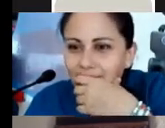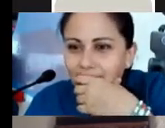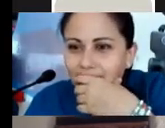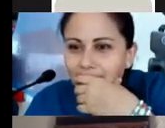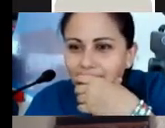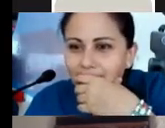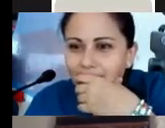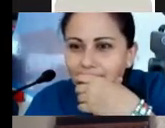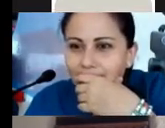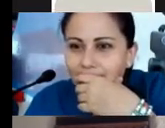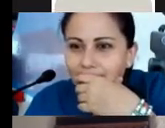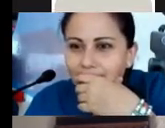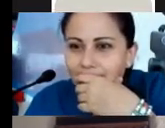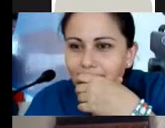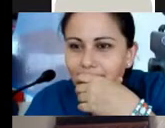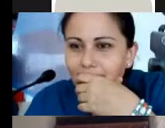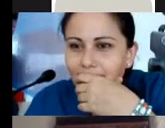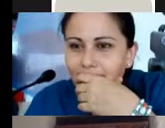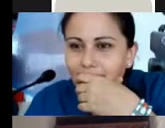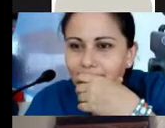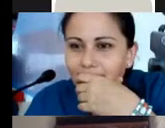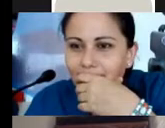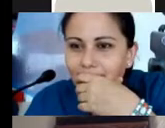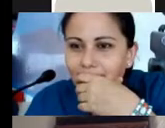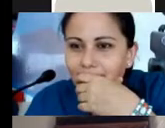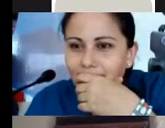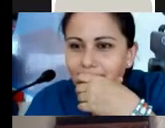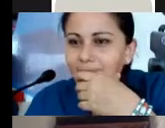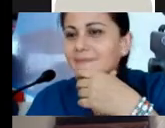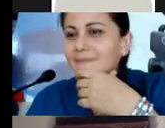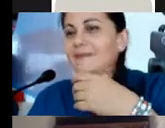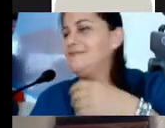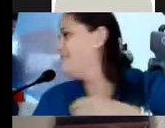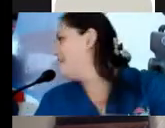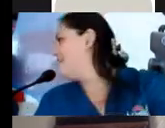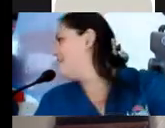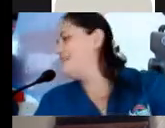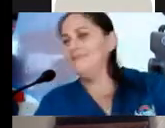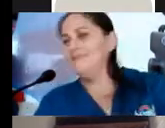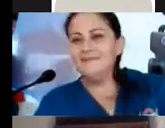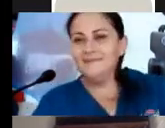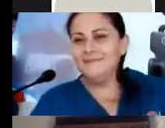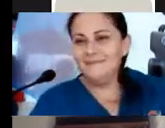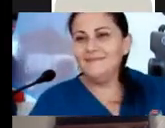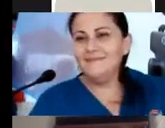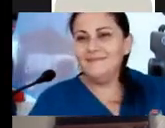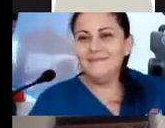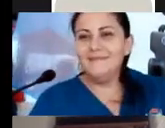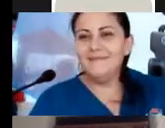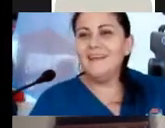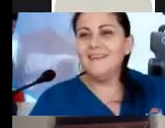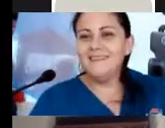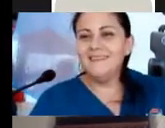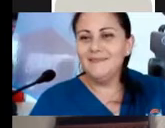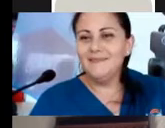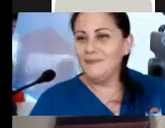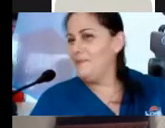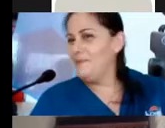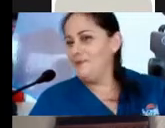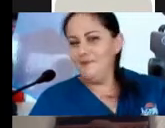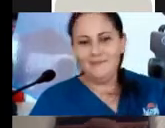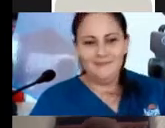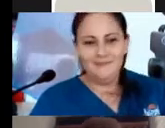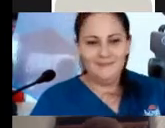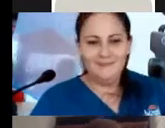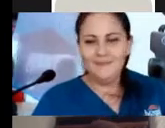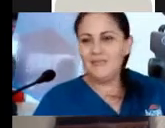basculación manual y que tiene que funcionar todos los años que el paciente esté utilizando el aditamento. Proteger las